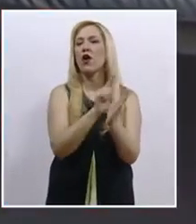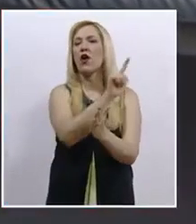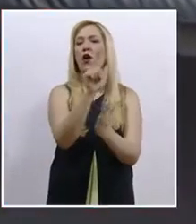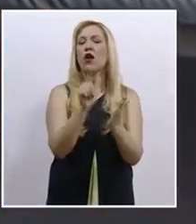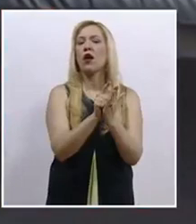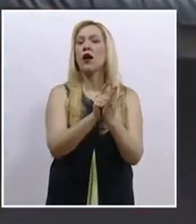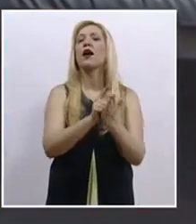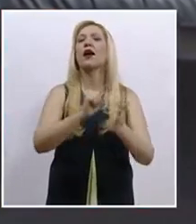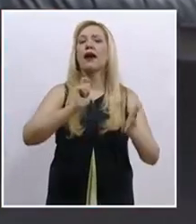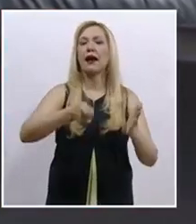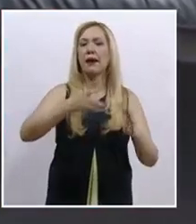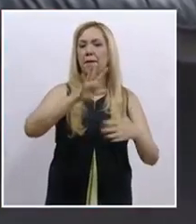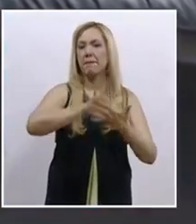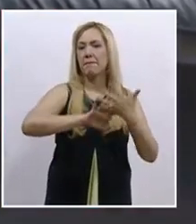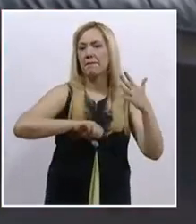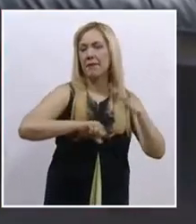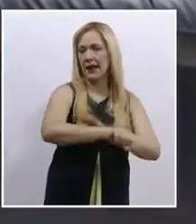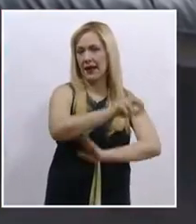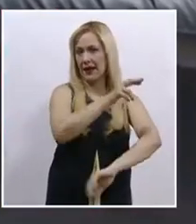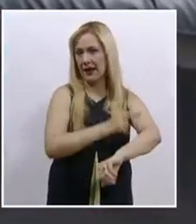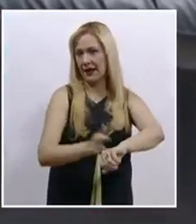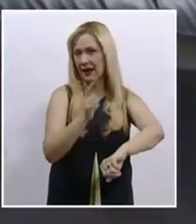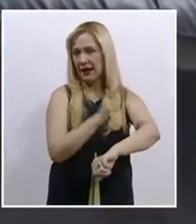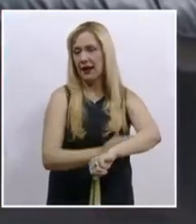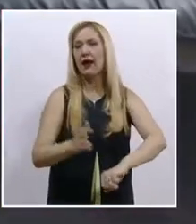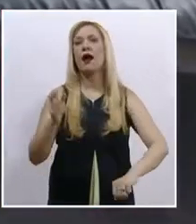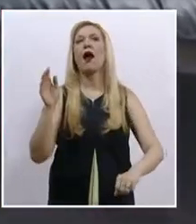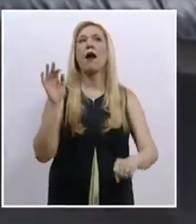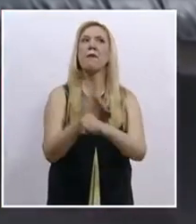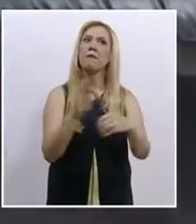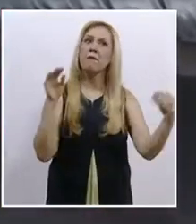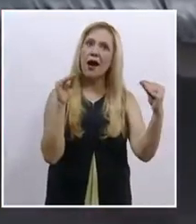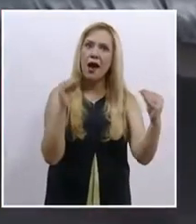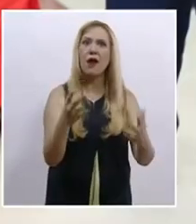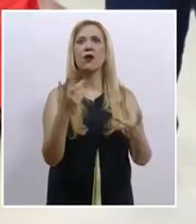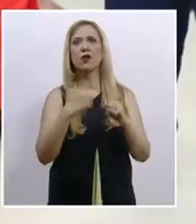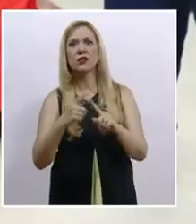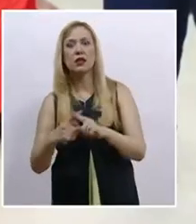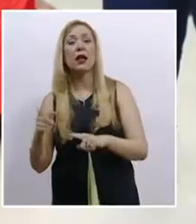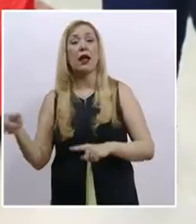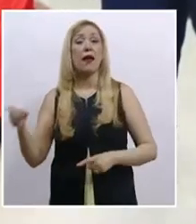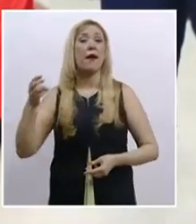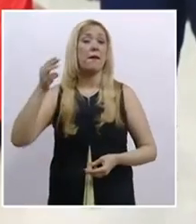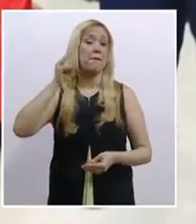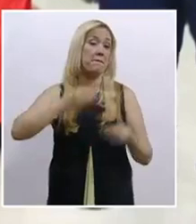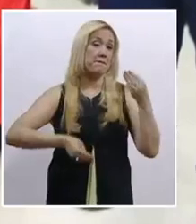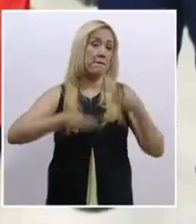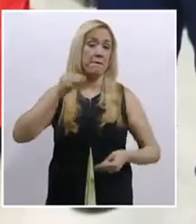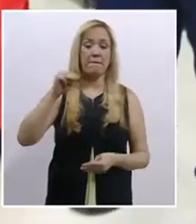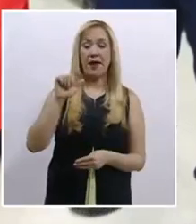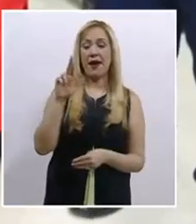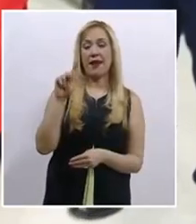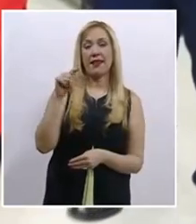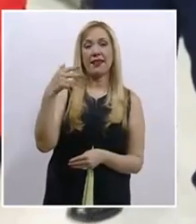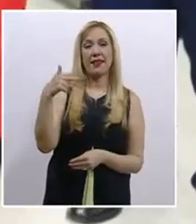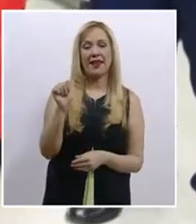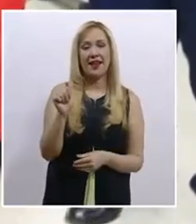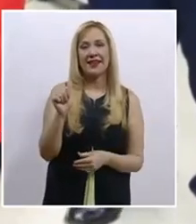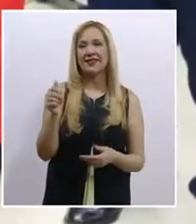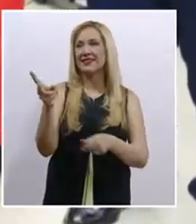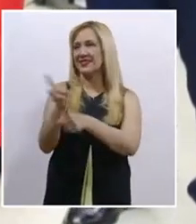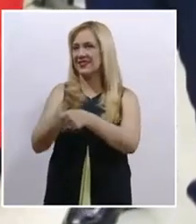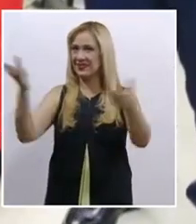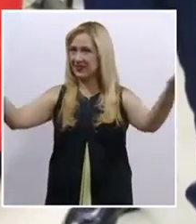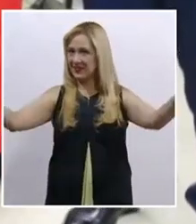Penales bajo la óptica del amparo, charla en la que participaron la magistrada Marta Georgina Conte Villalobos, anfitriona y